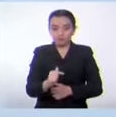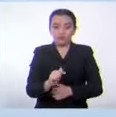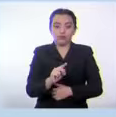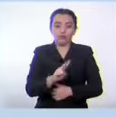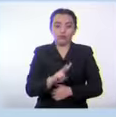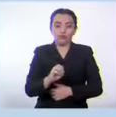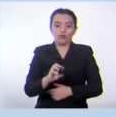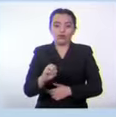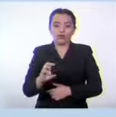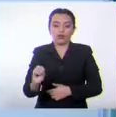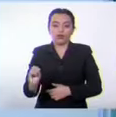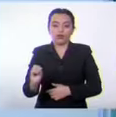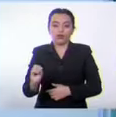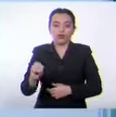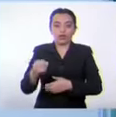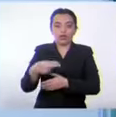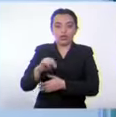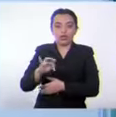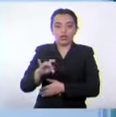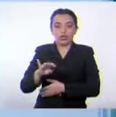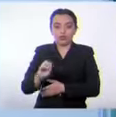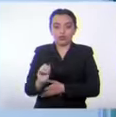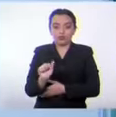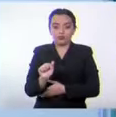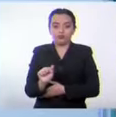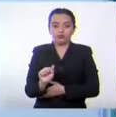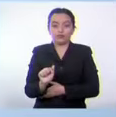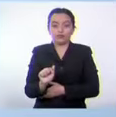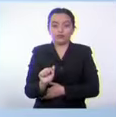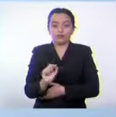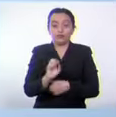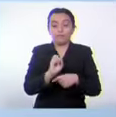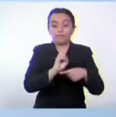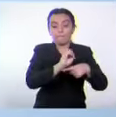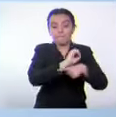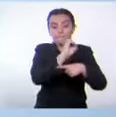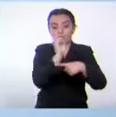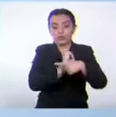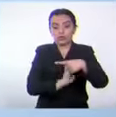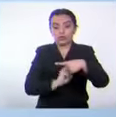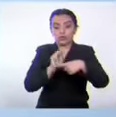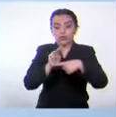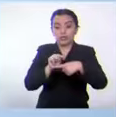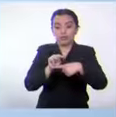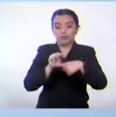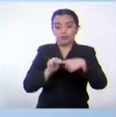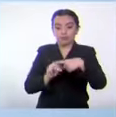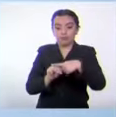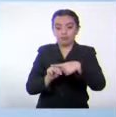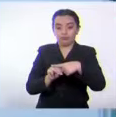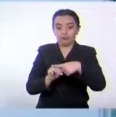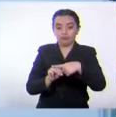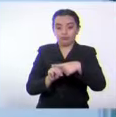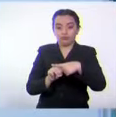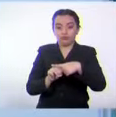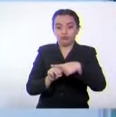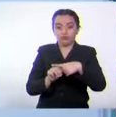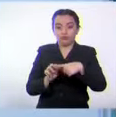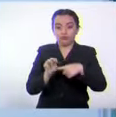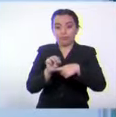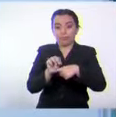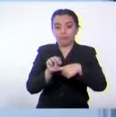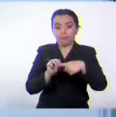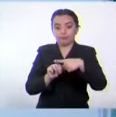Y utilizaremos la expresión para el porcentaje masa sobre masa. Para esto necesitamos conocer